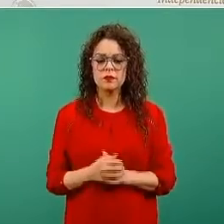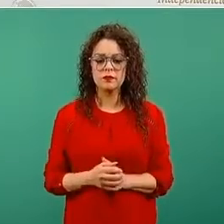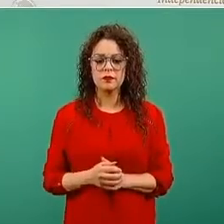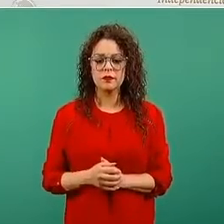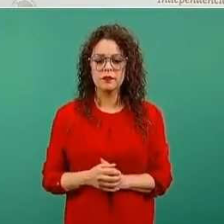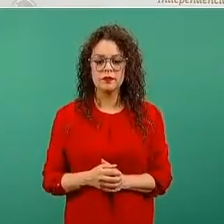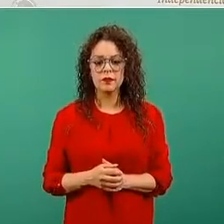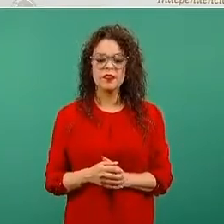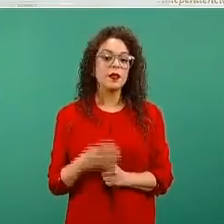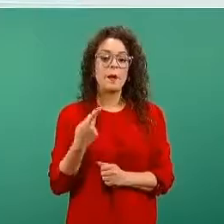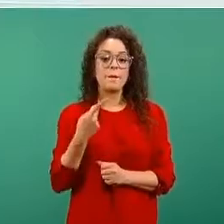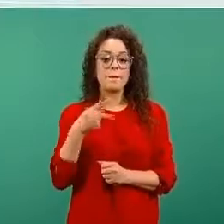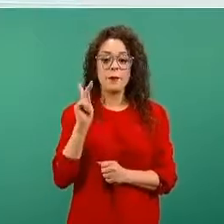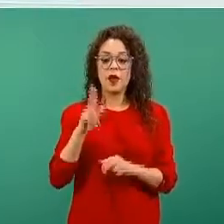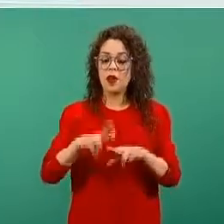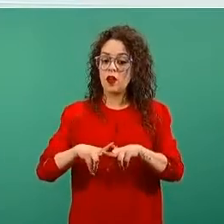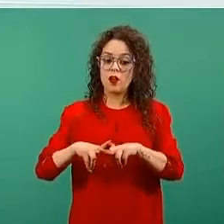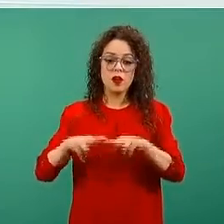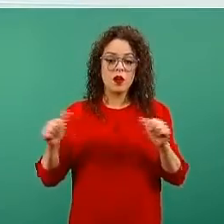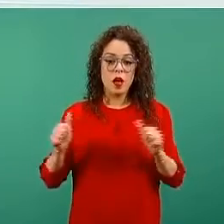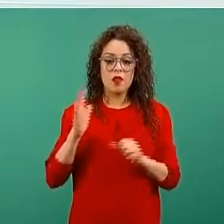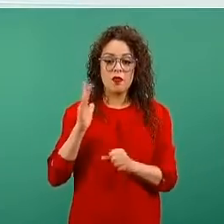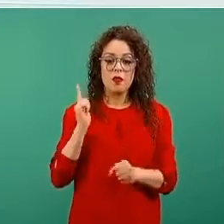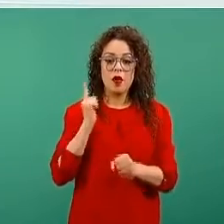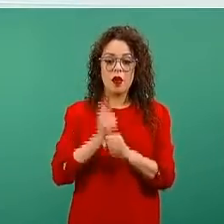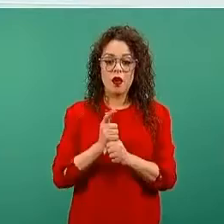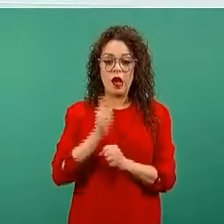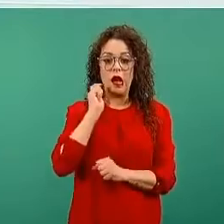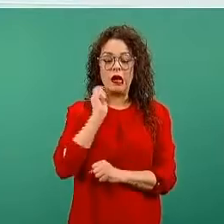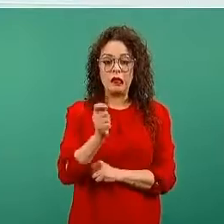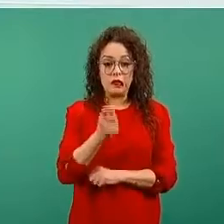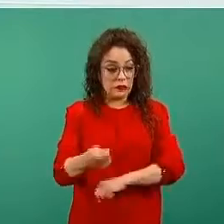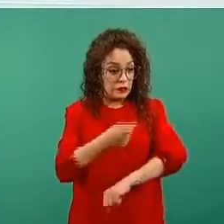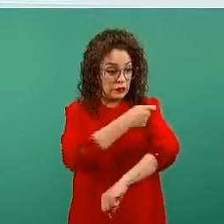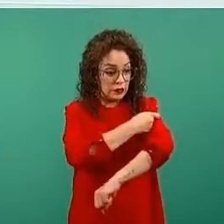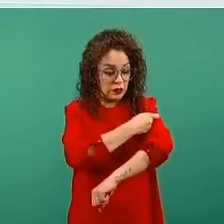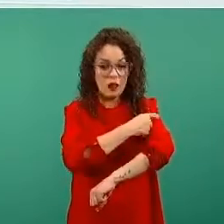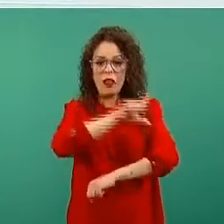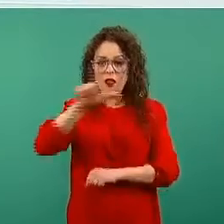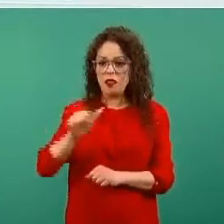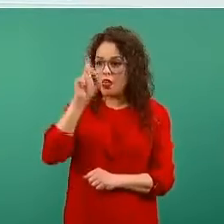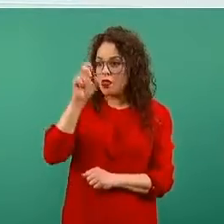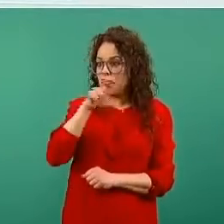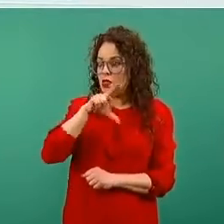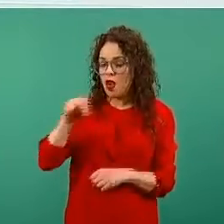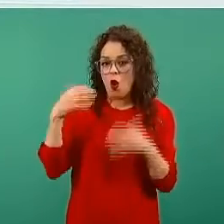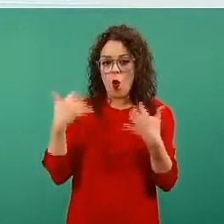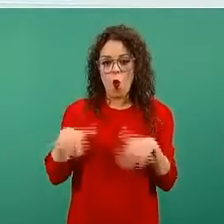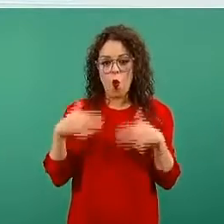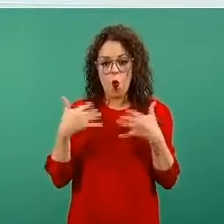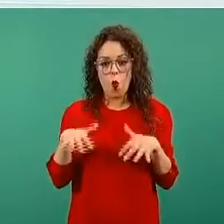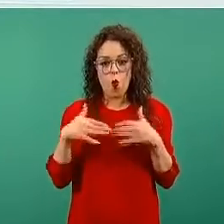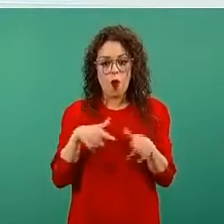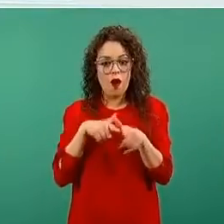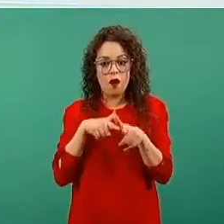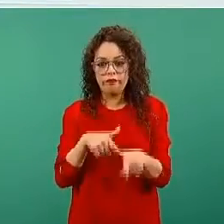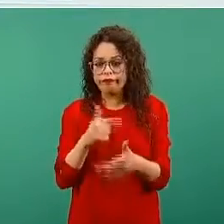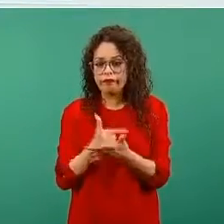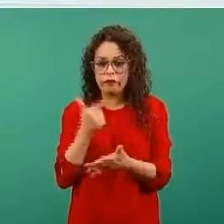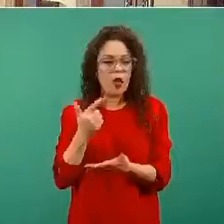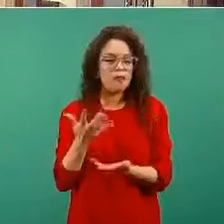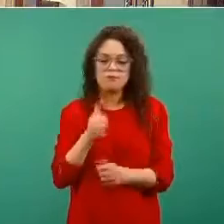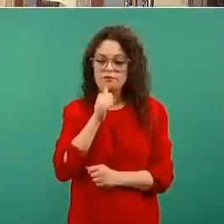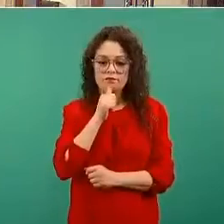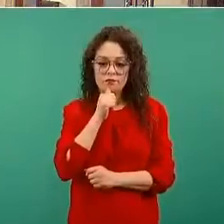caso hemos tenido una situación en donde se presente una secuela o un daño permanente y mucho menos una situación en que